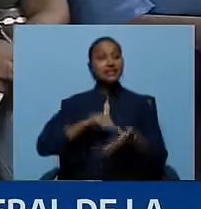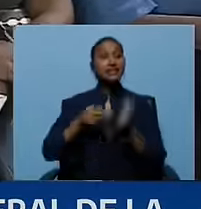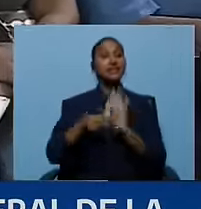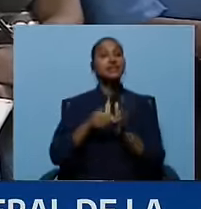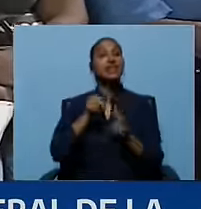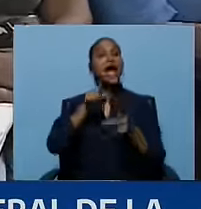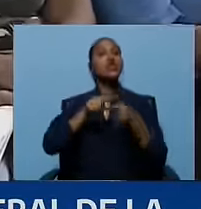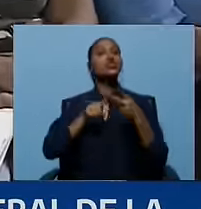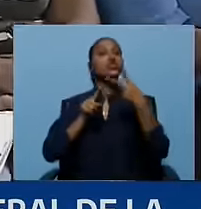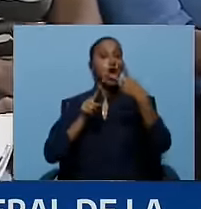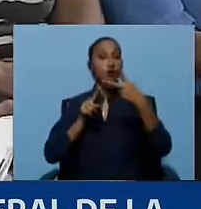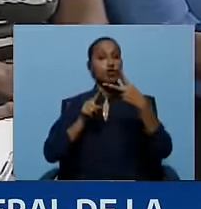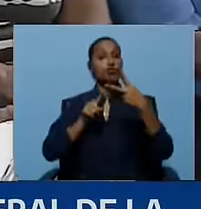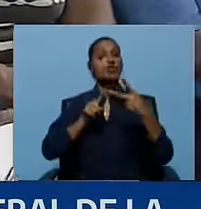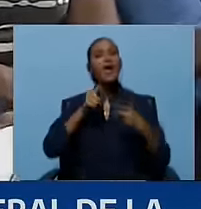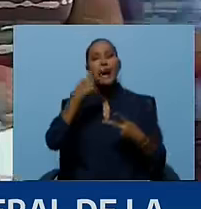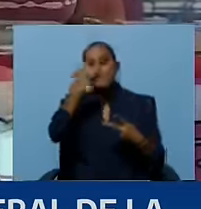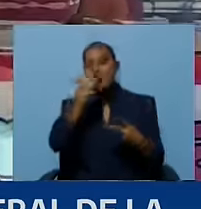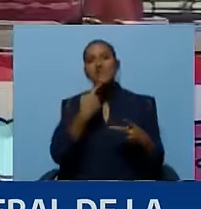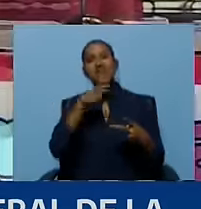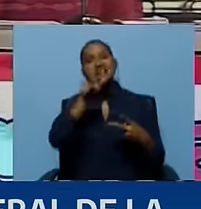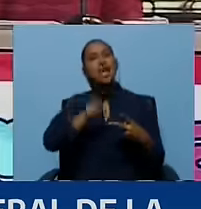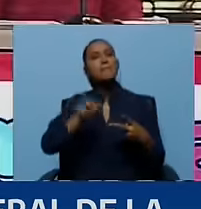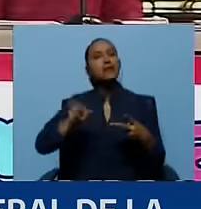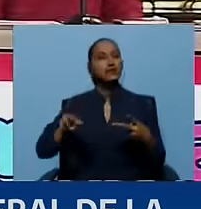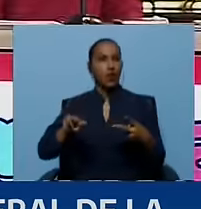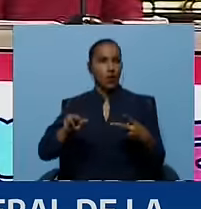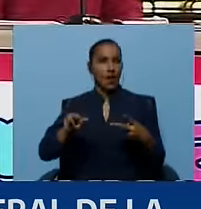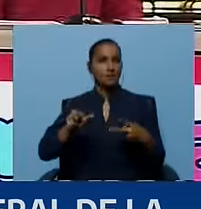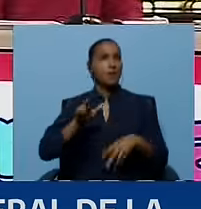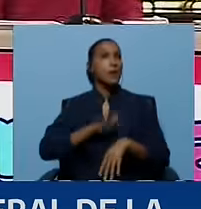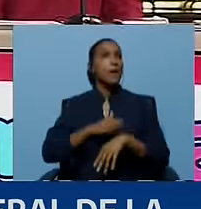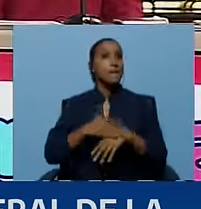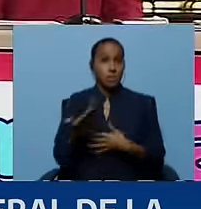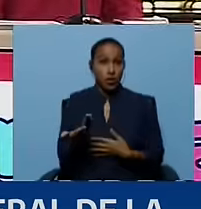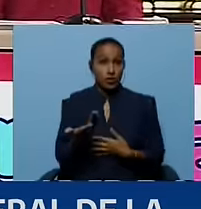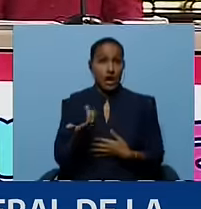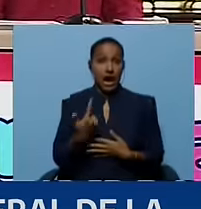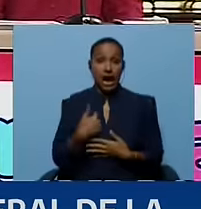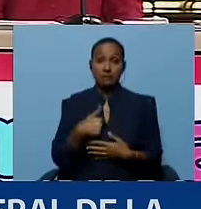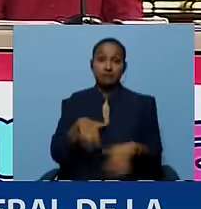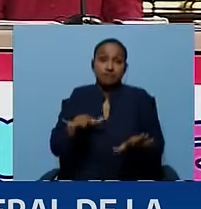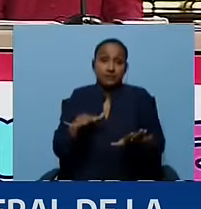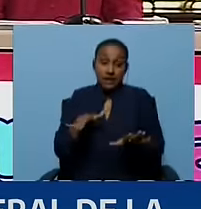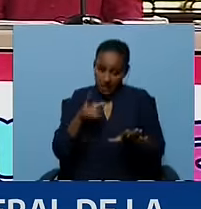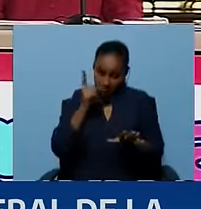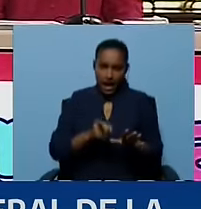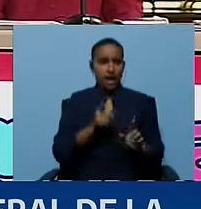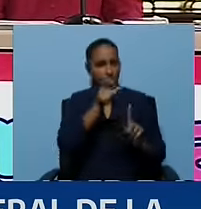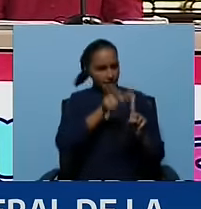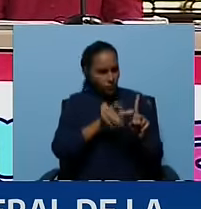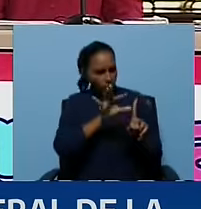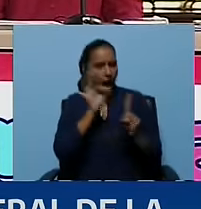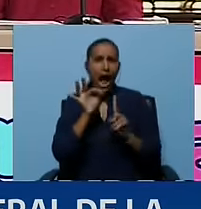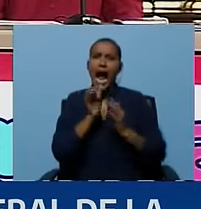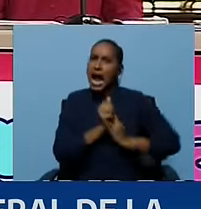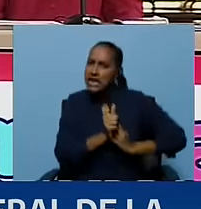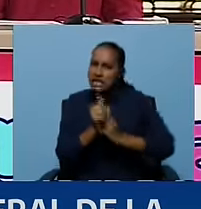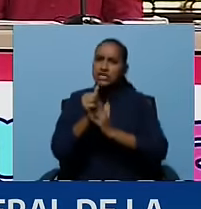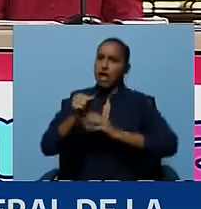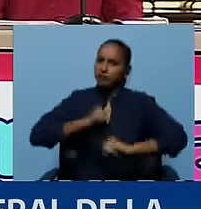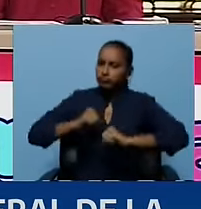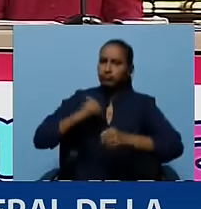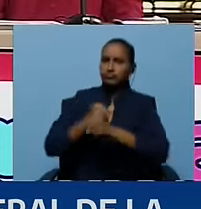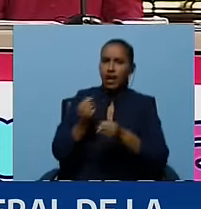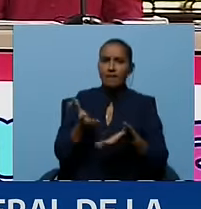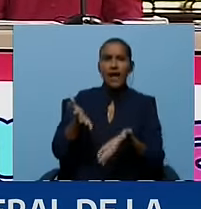El enchufado que lo perdemos porque en vez de convertirse en líder y hacer la revolución, se lo traga el cargo y se